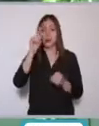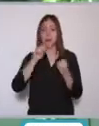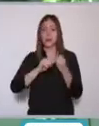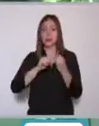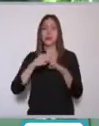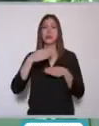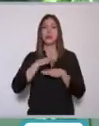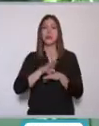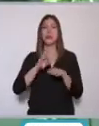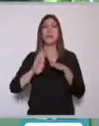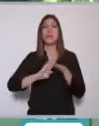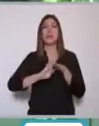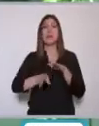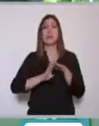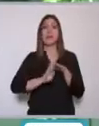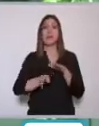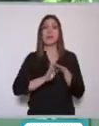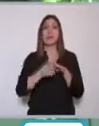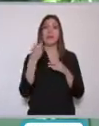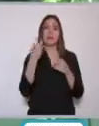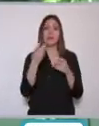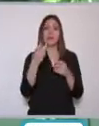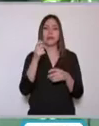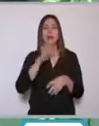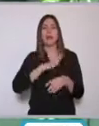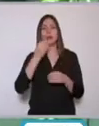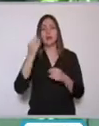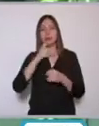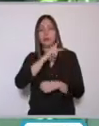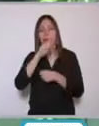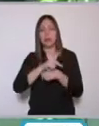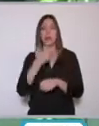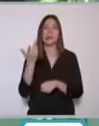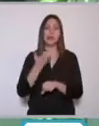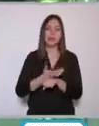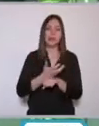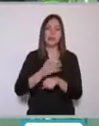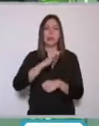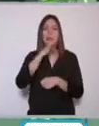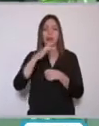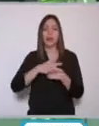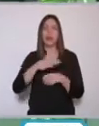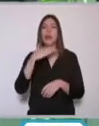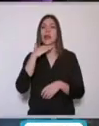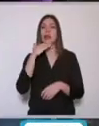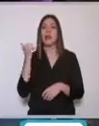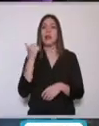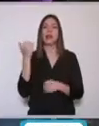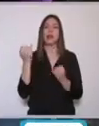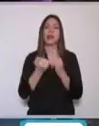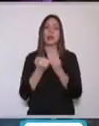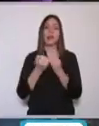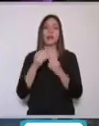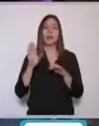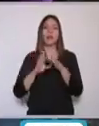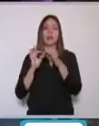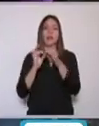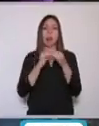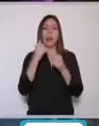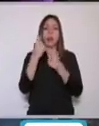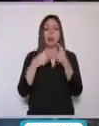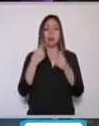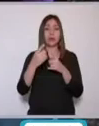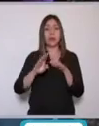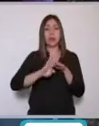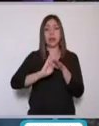migratorio. Ese es un tema muy importante que está afectando, lo vemos en Estados Unidos, lo vemos en Europa. En el caso de Alemania y la Unión Europea, pues no solo son inmigrantes